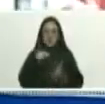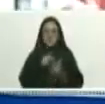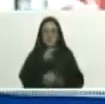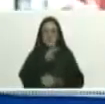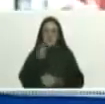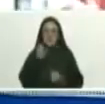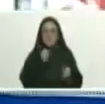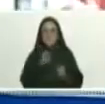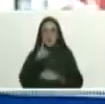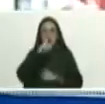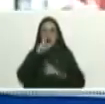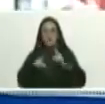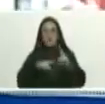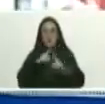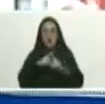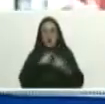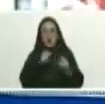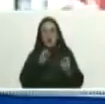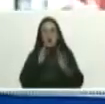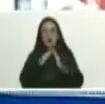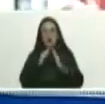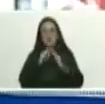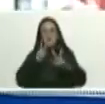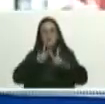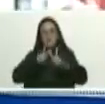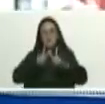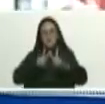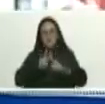2023, plan anual de Hábitat y Vivienda.